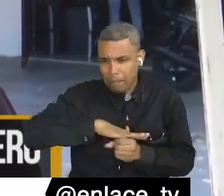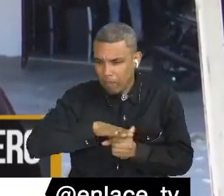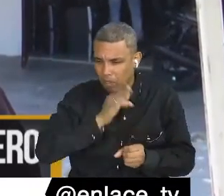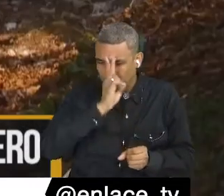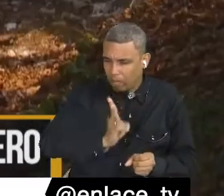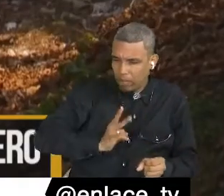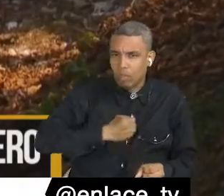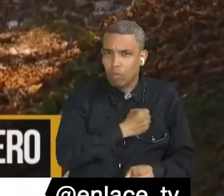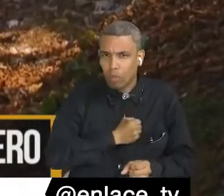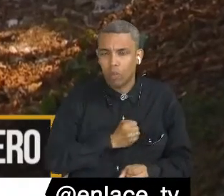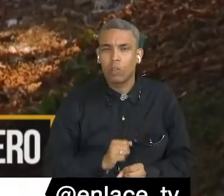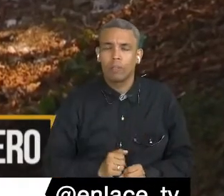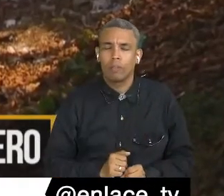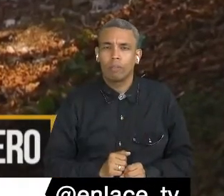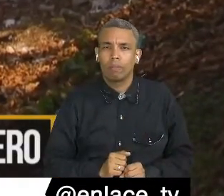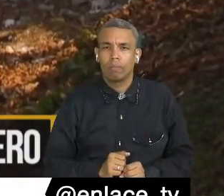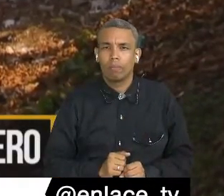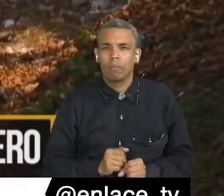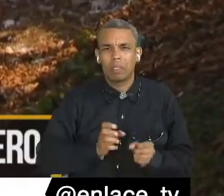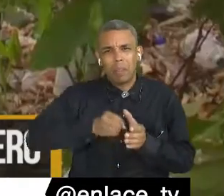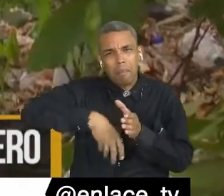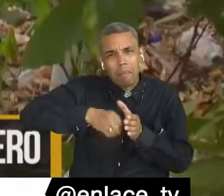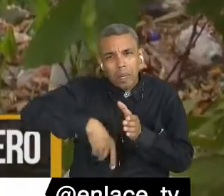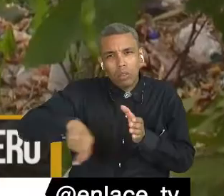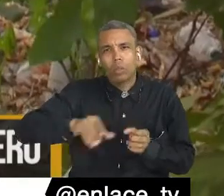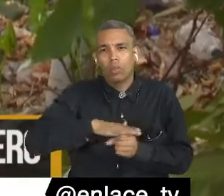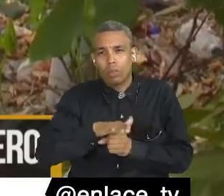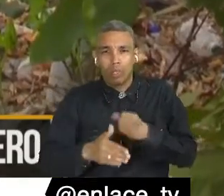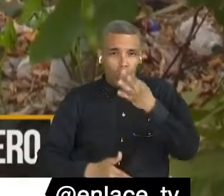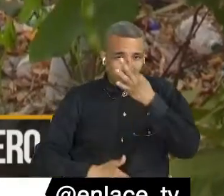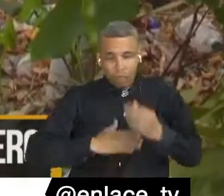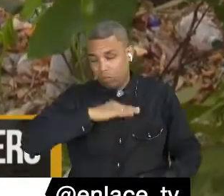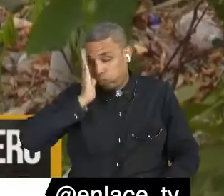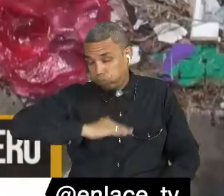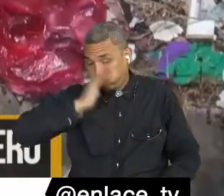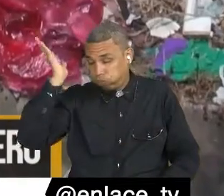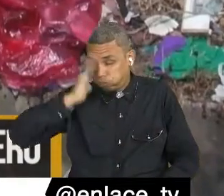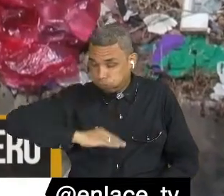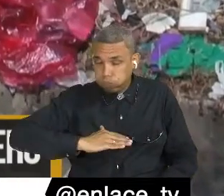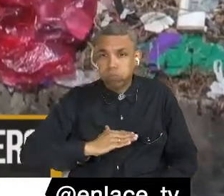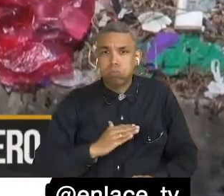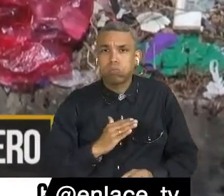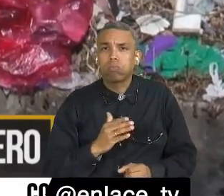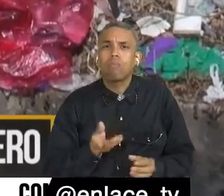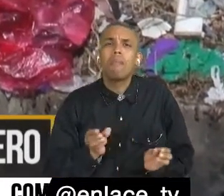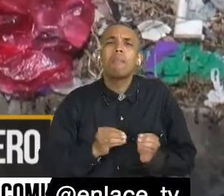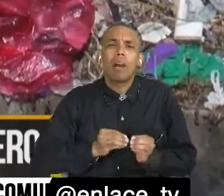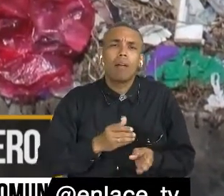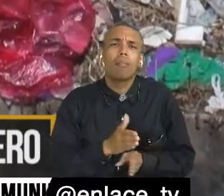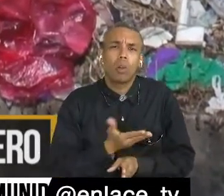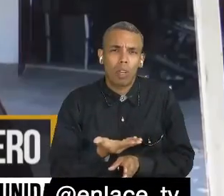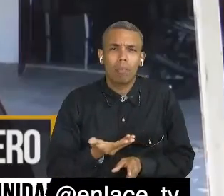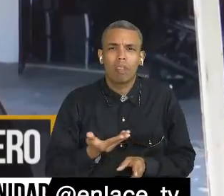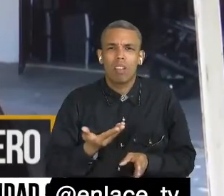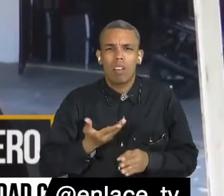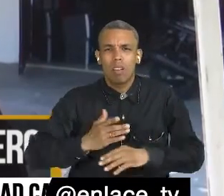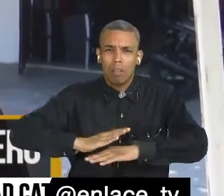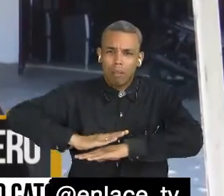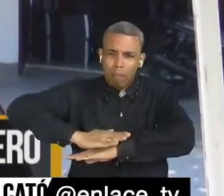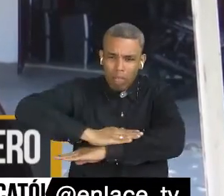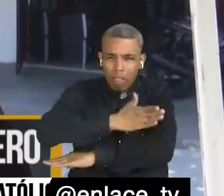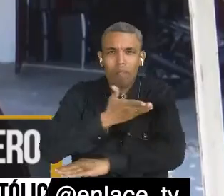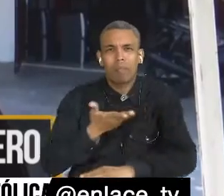en San Judas Tadeo. A esta situación de basuras en el sector y malos olores que emanan de ella, se le suma la proliferación de animales. Esto nos